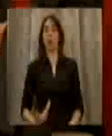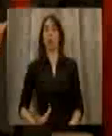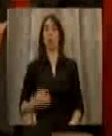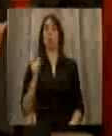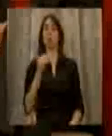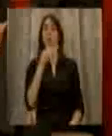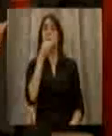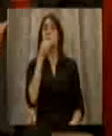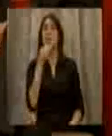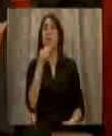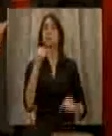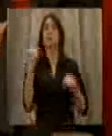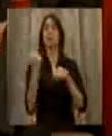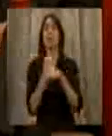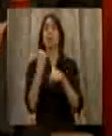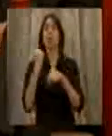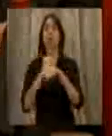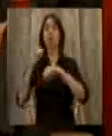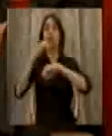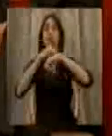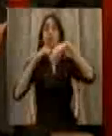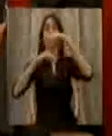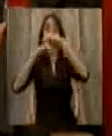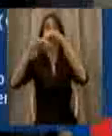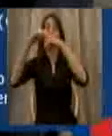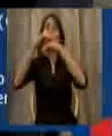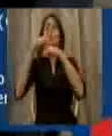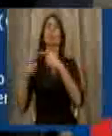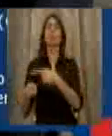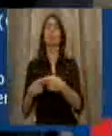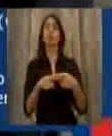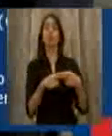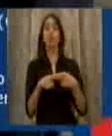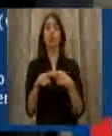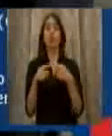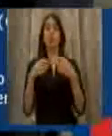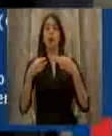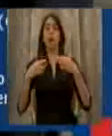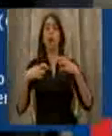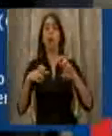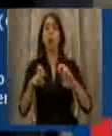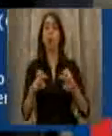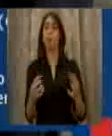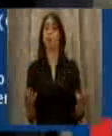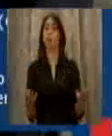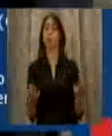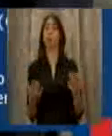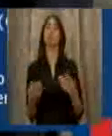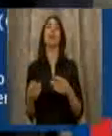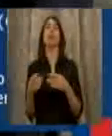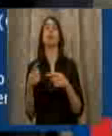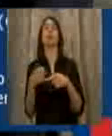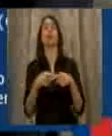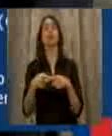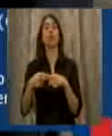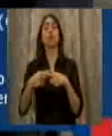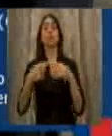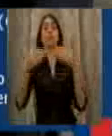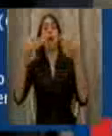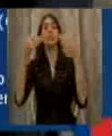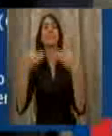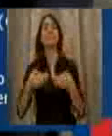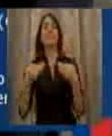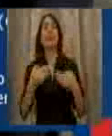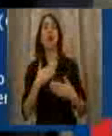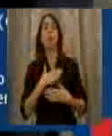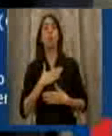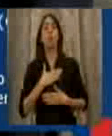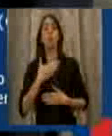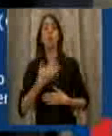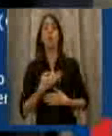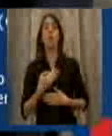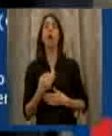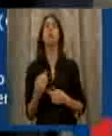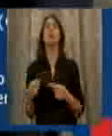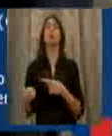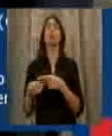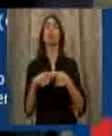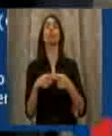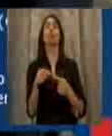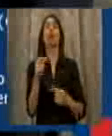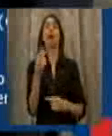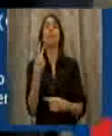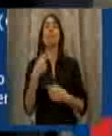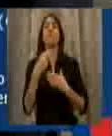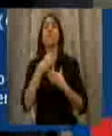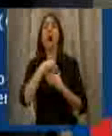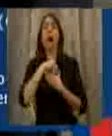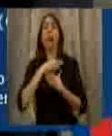hablamos de que hay que construir una sociedad de oportunidades, hay que construir una sociedad de seguridades y una sociedad de valores.